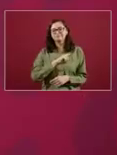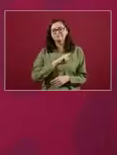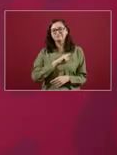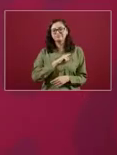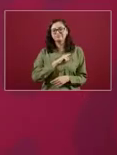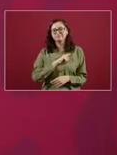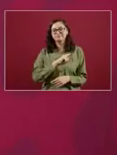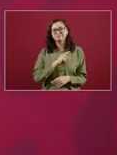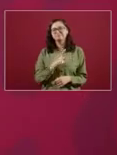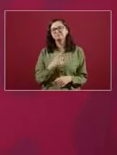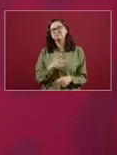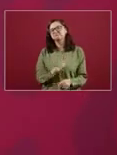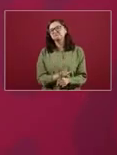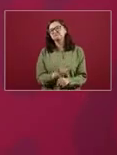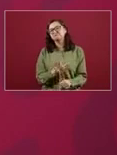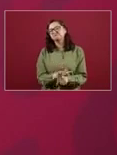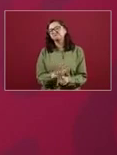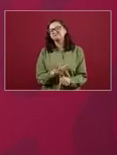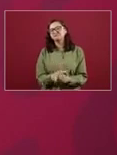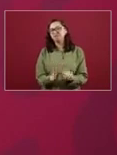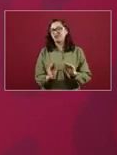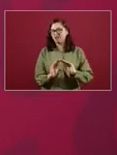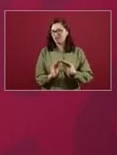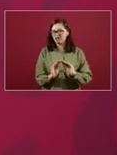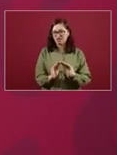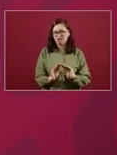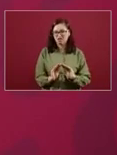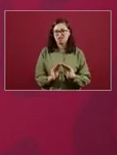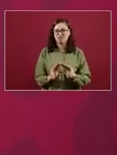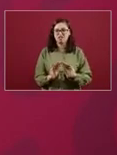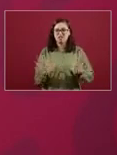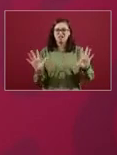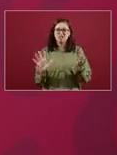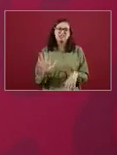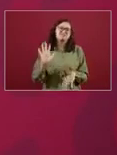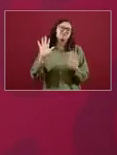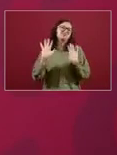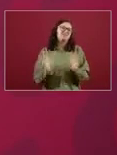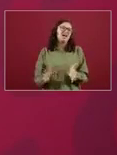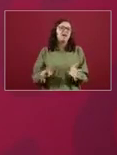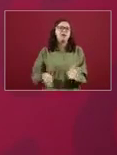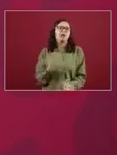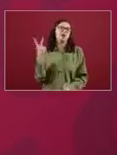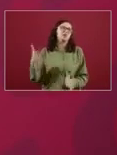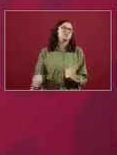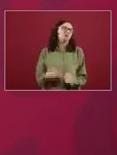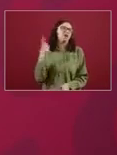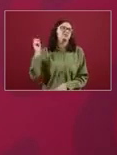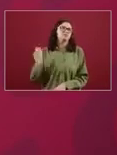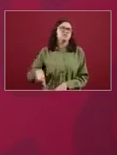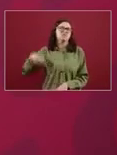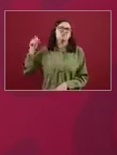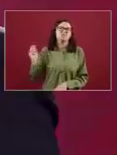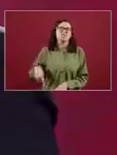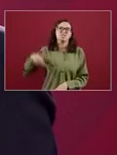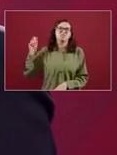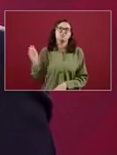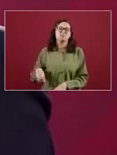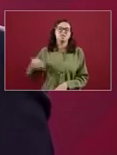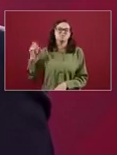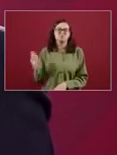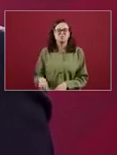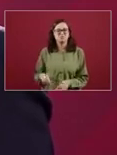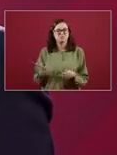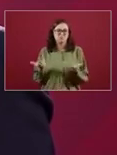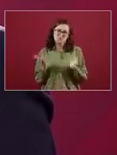sido lo suficientemente claros, ya hasta parezco disco rayado, de estar repitiendo